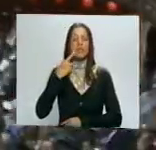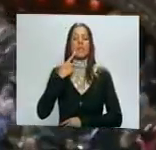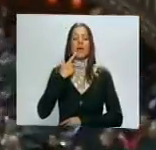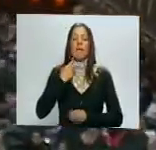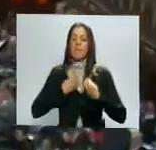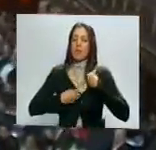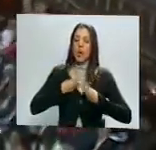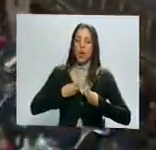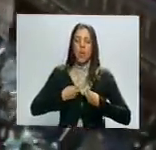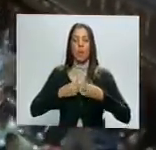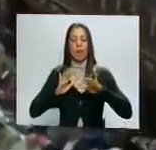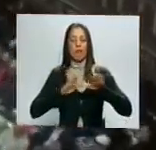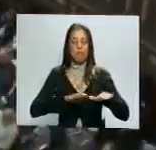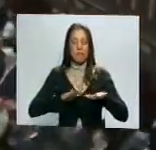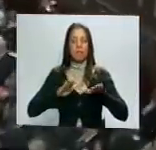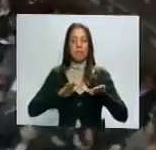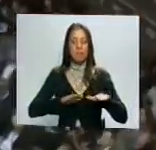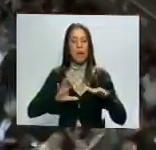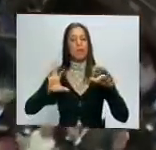pueblo.